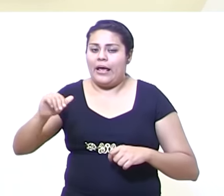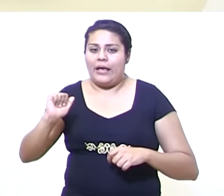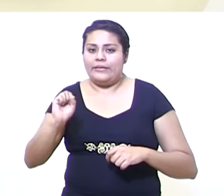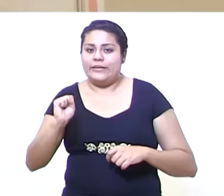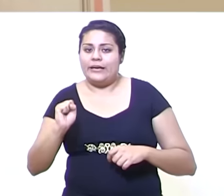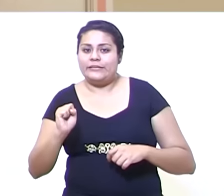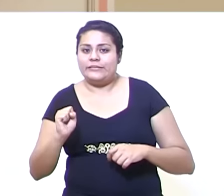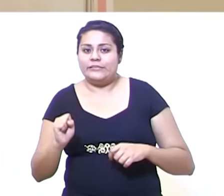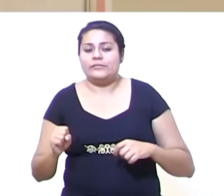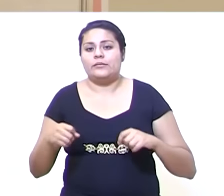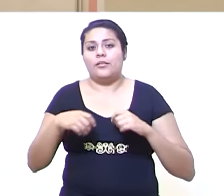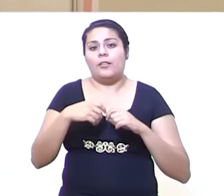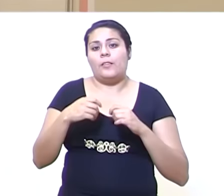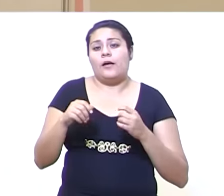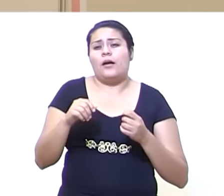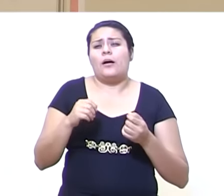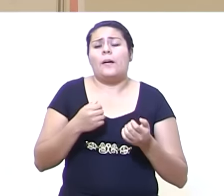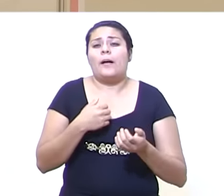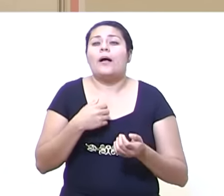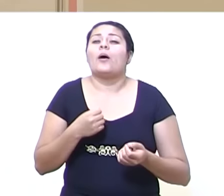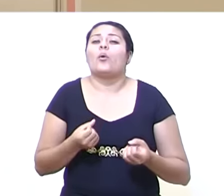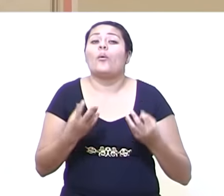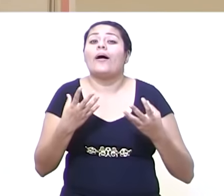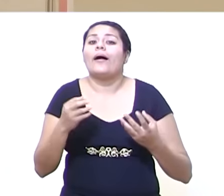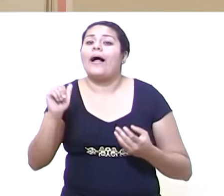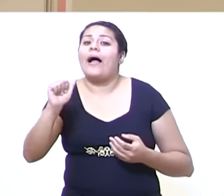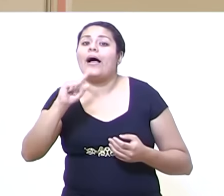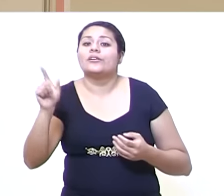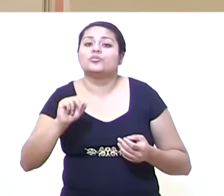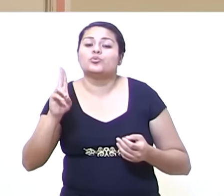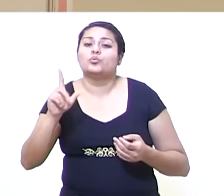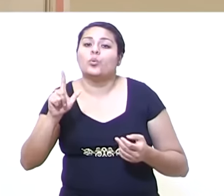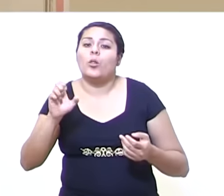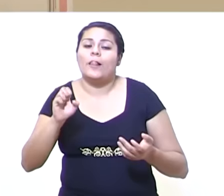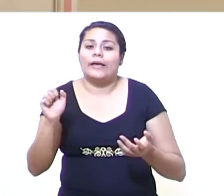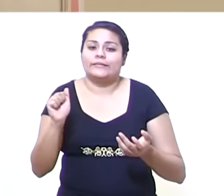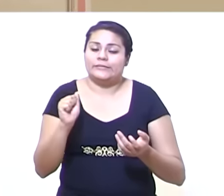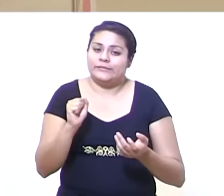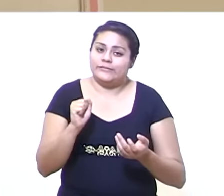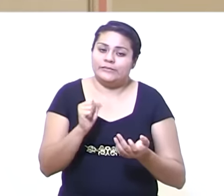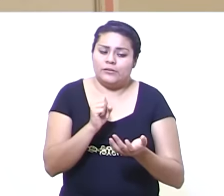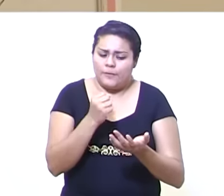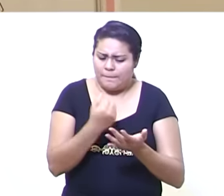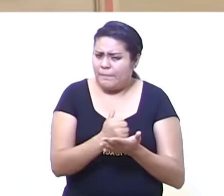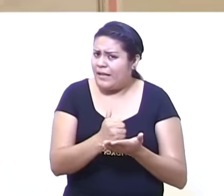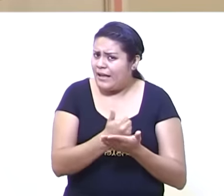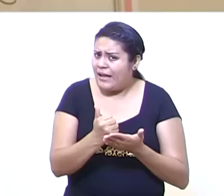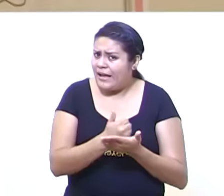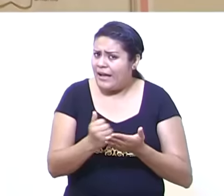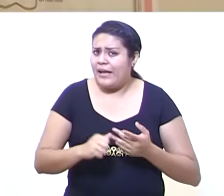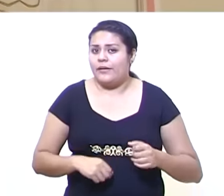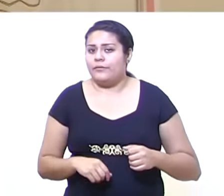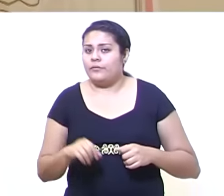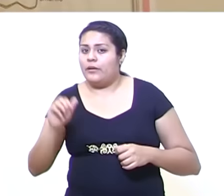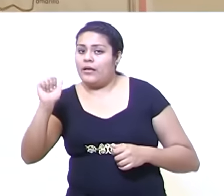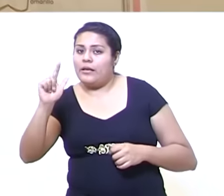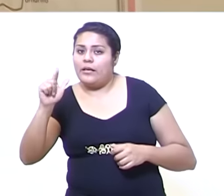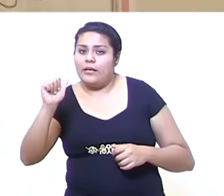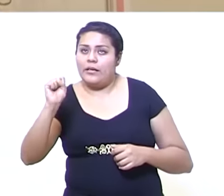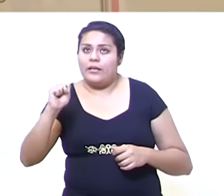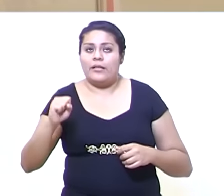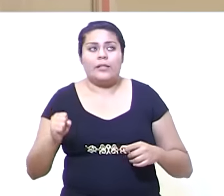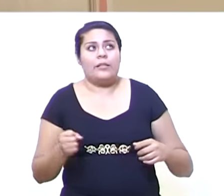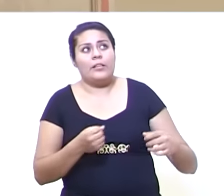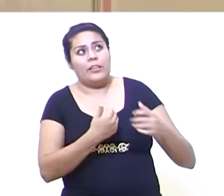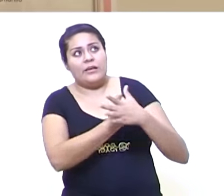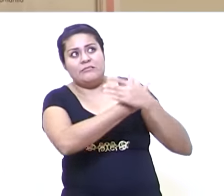Arañas azules con alas. ¿Tú has visto arañas azules con alas cerca de